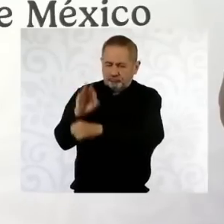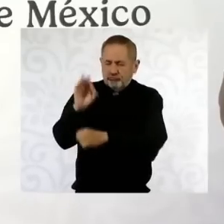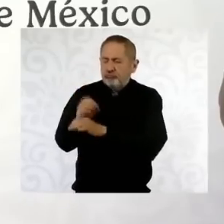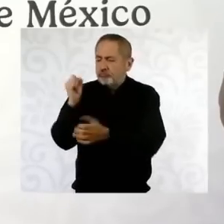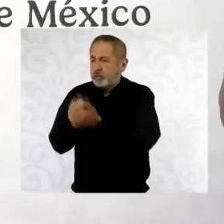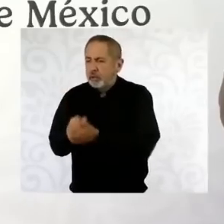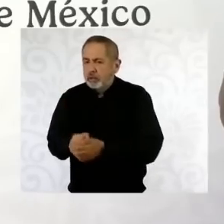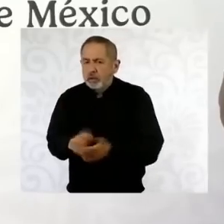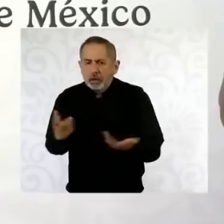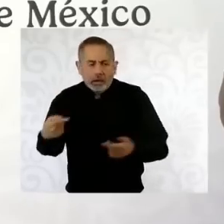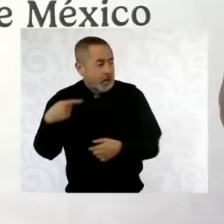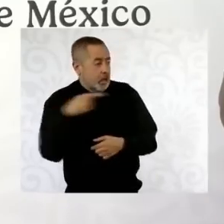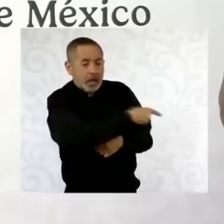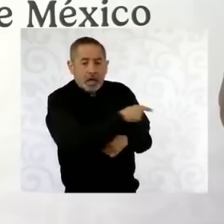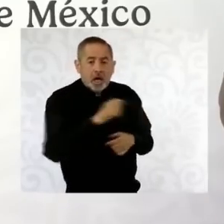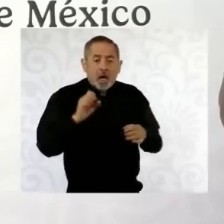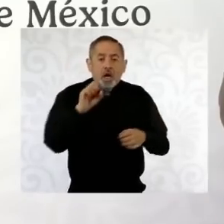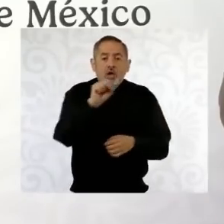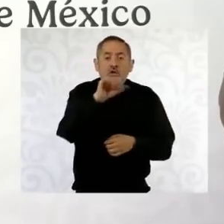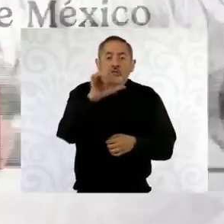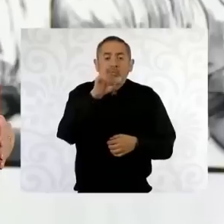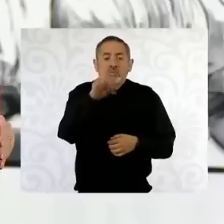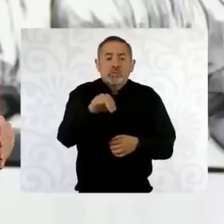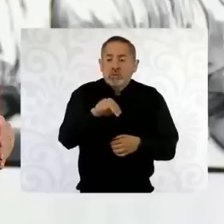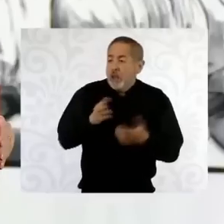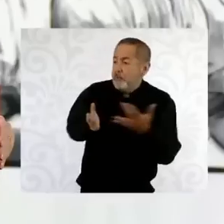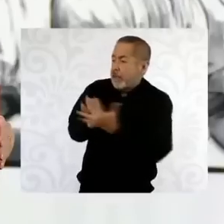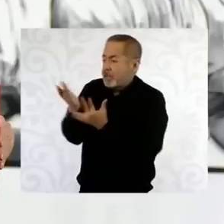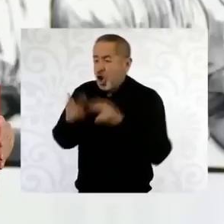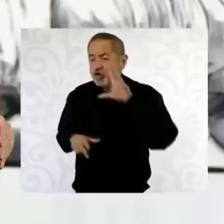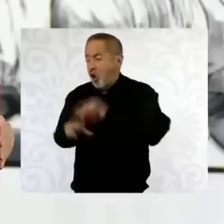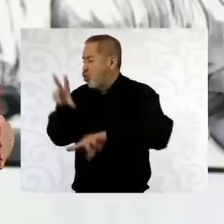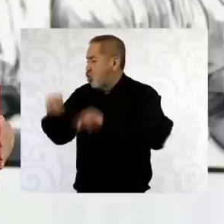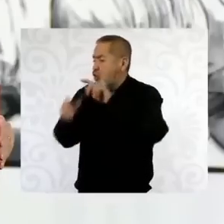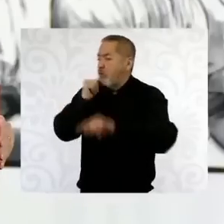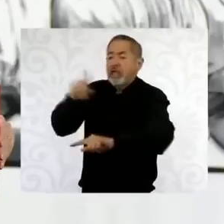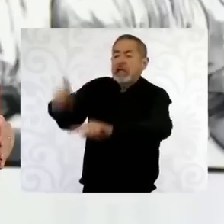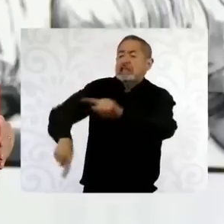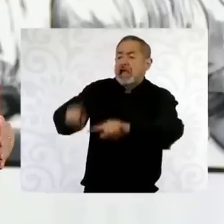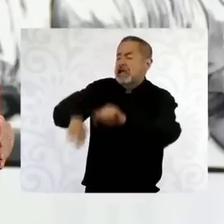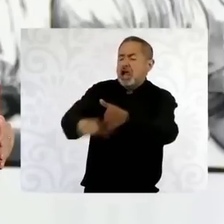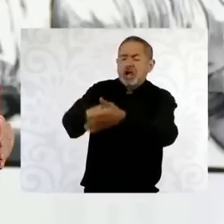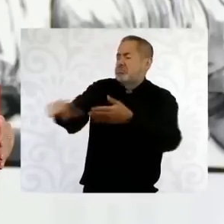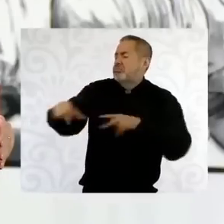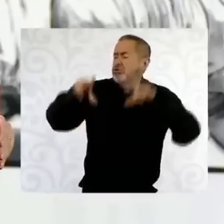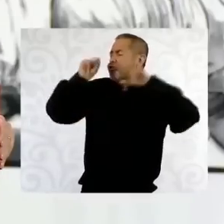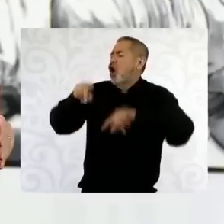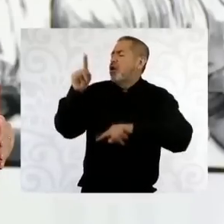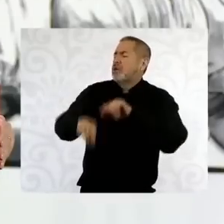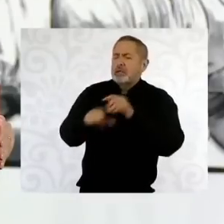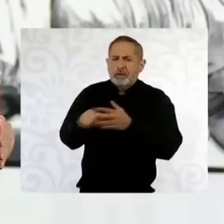y la Suprema Corte de Justicia de la Nación le echó para atrás, sin argumentos.